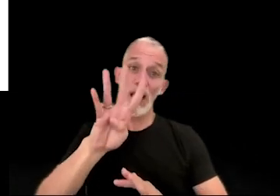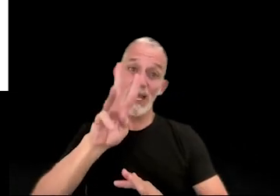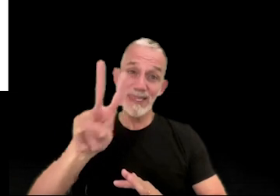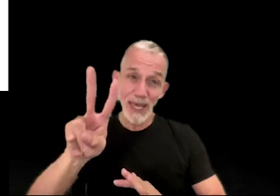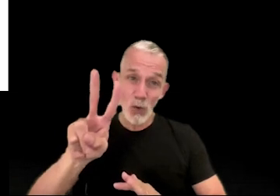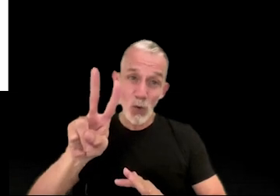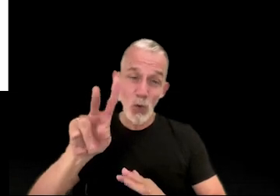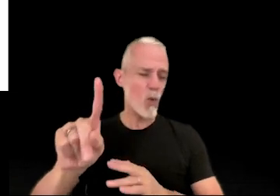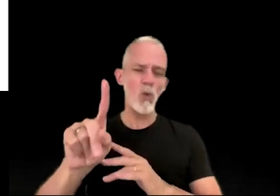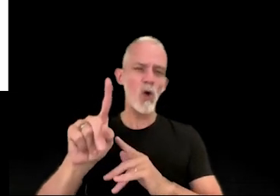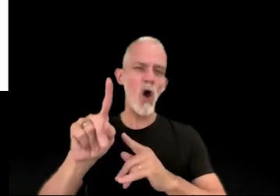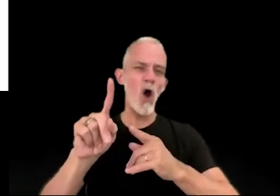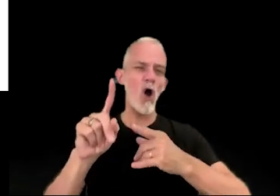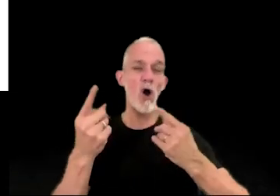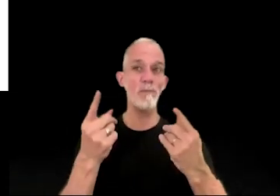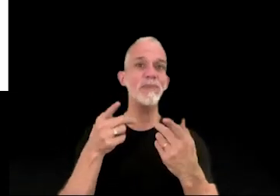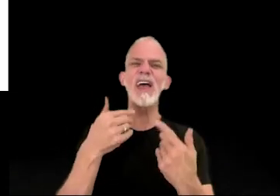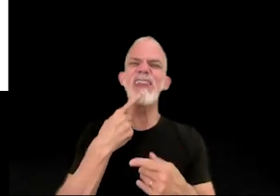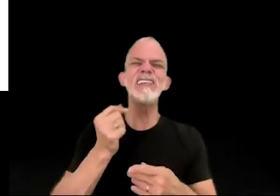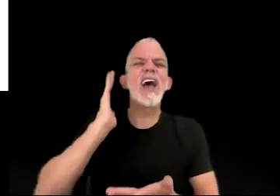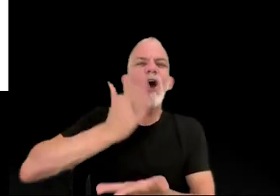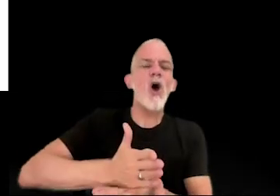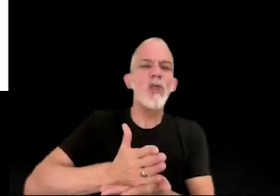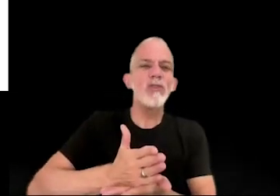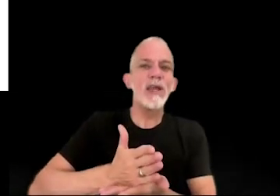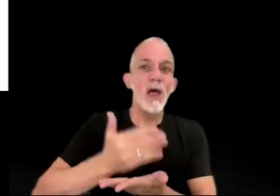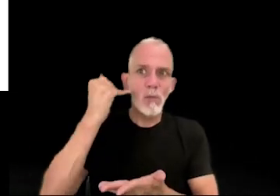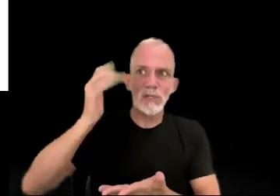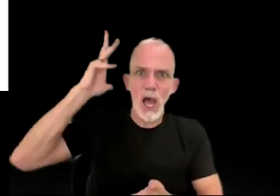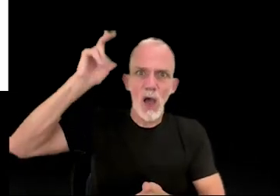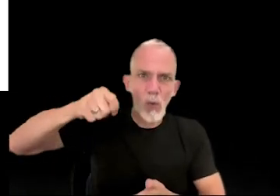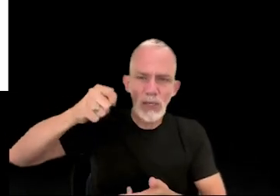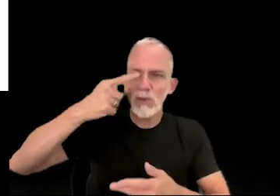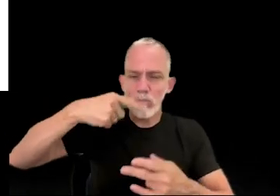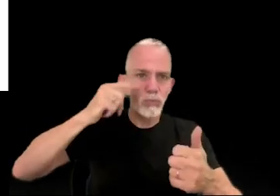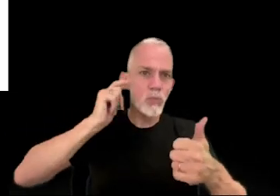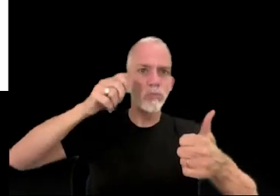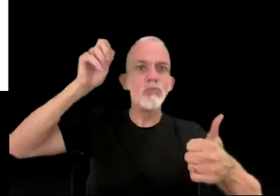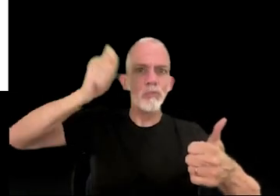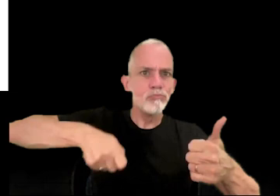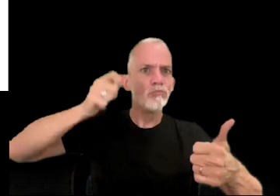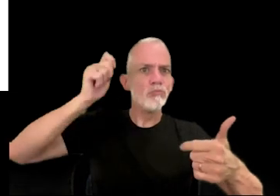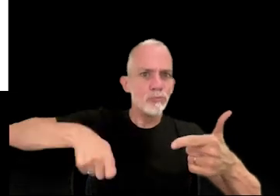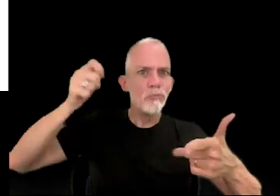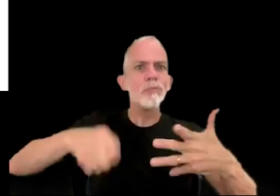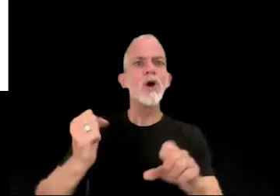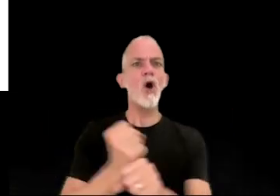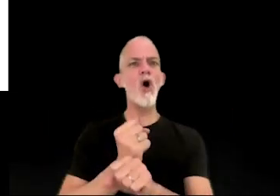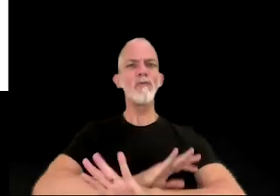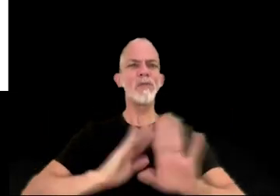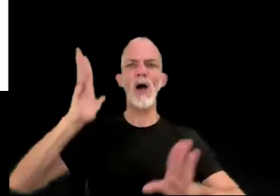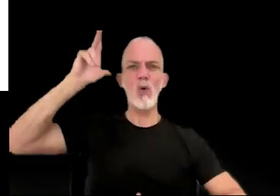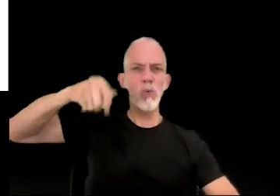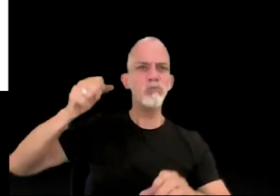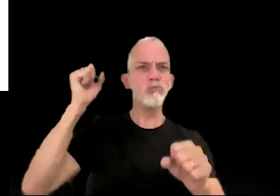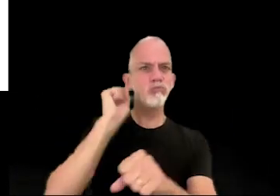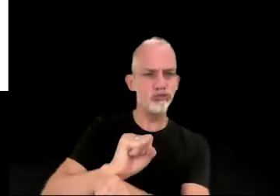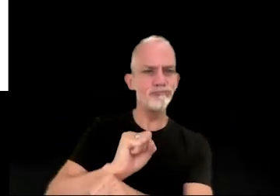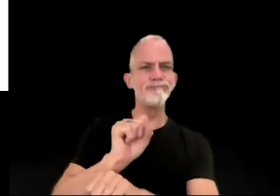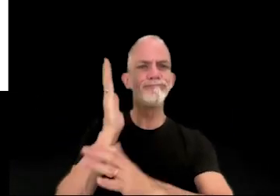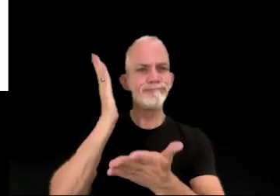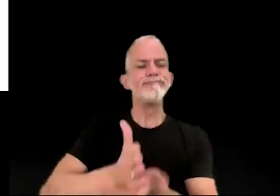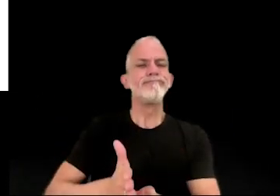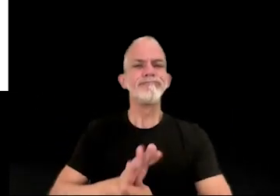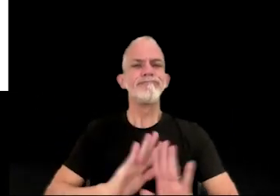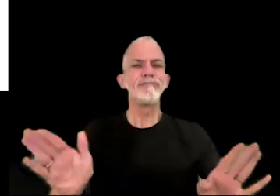reactivación productiva, se hablaba de condenados con condena confirmada en última instancia. Acá la norma establece que el excluido será aquel que